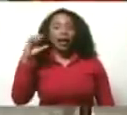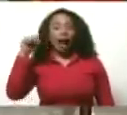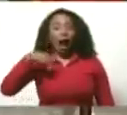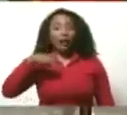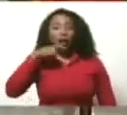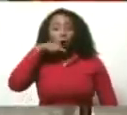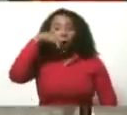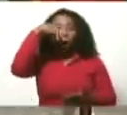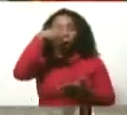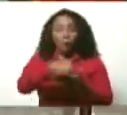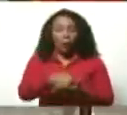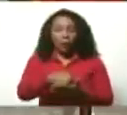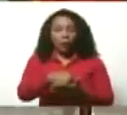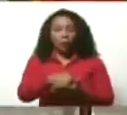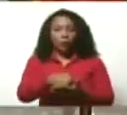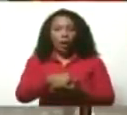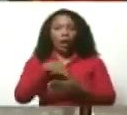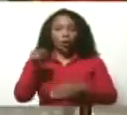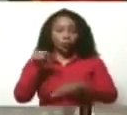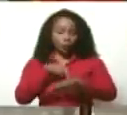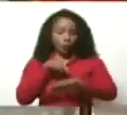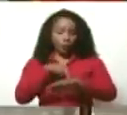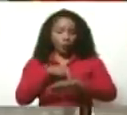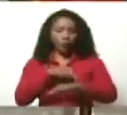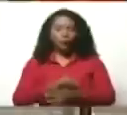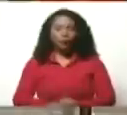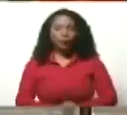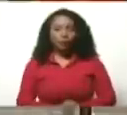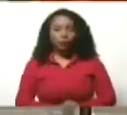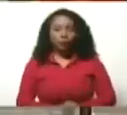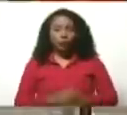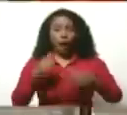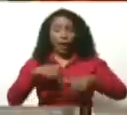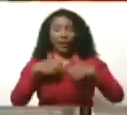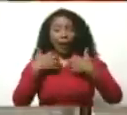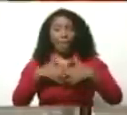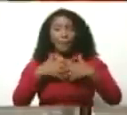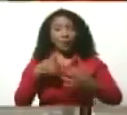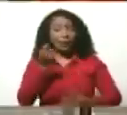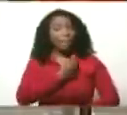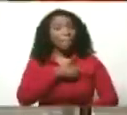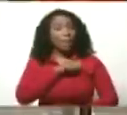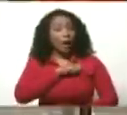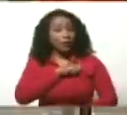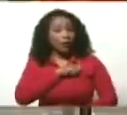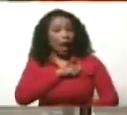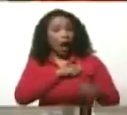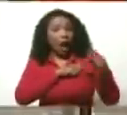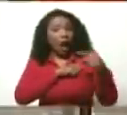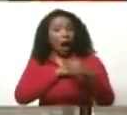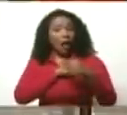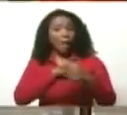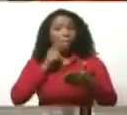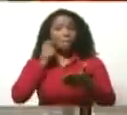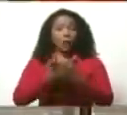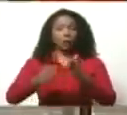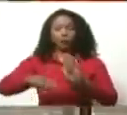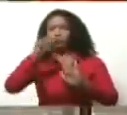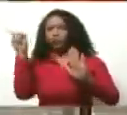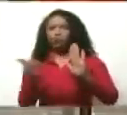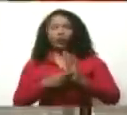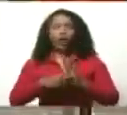lo mencionamos en su momento. Esta empresa española habría pagado un total